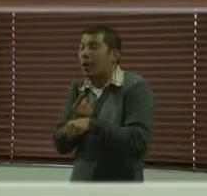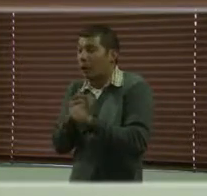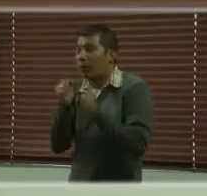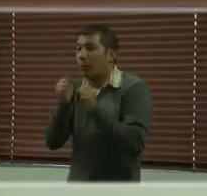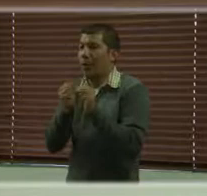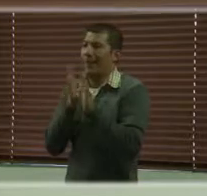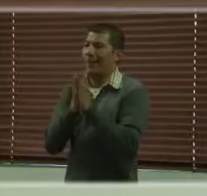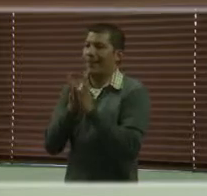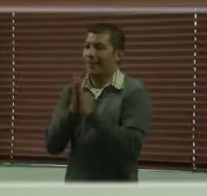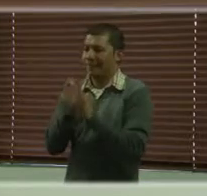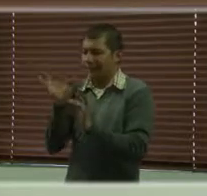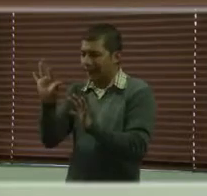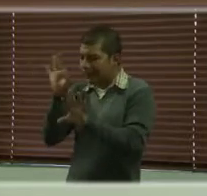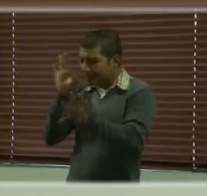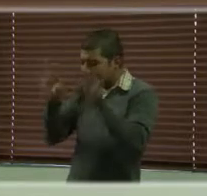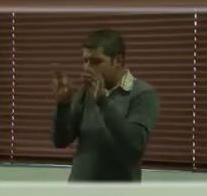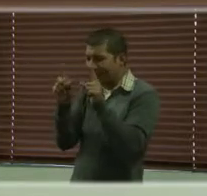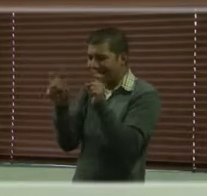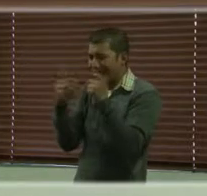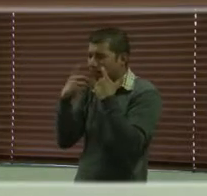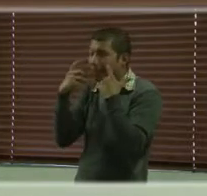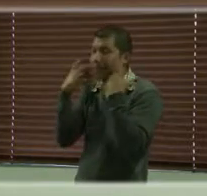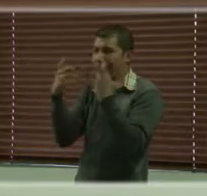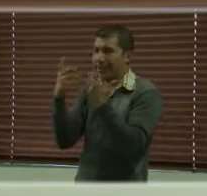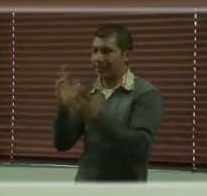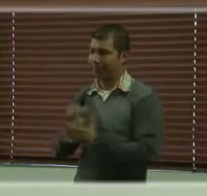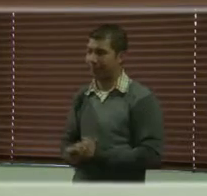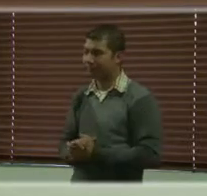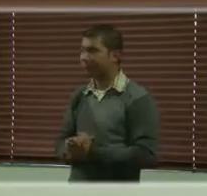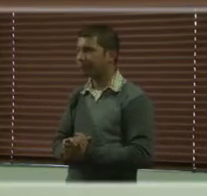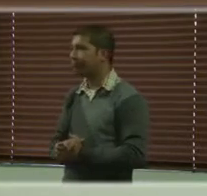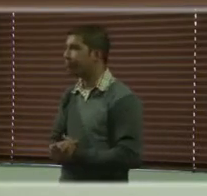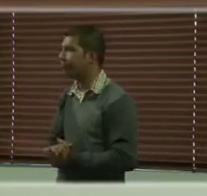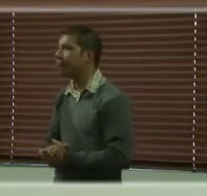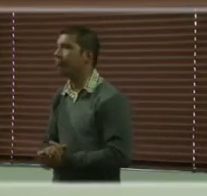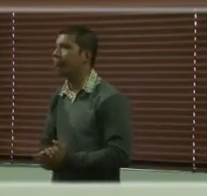esos temas que para las organizaciones son los más apremiantes